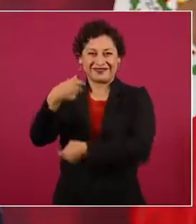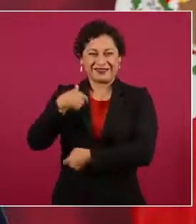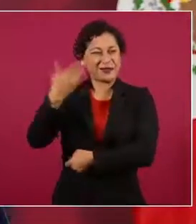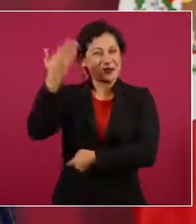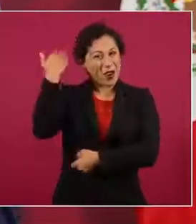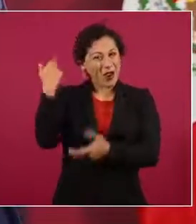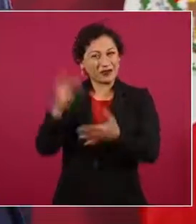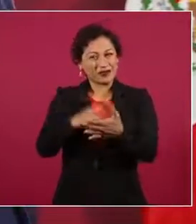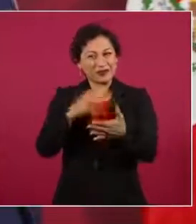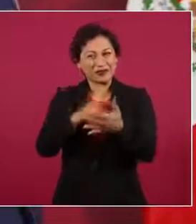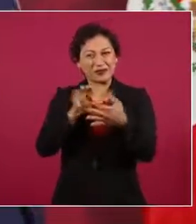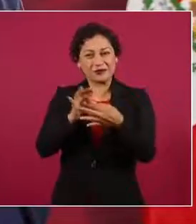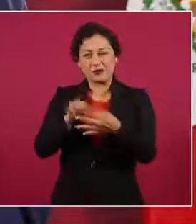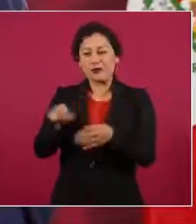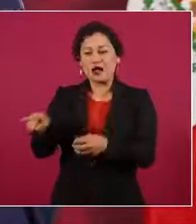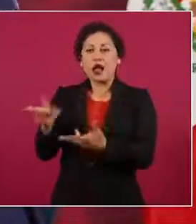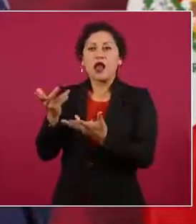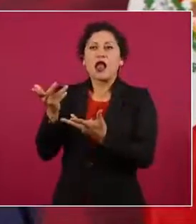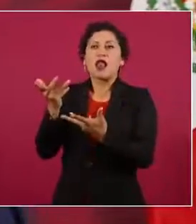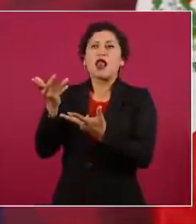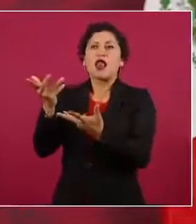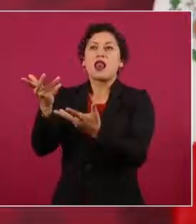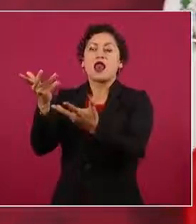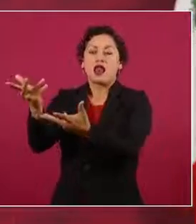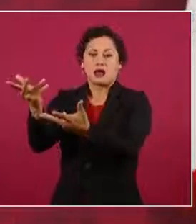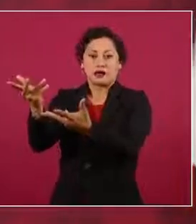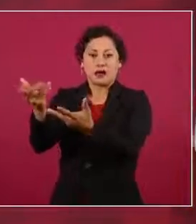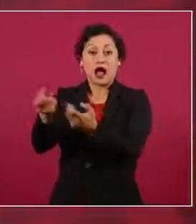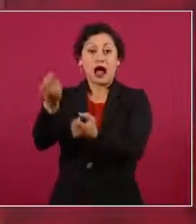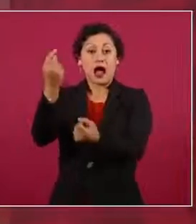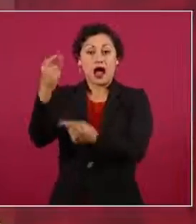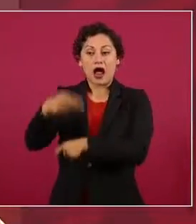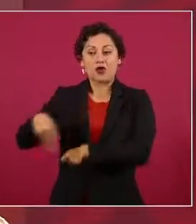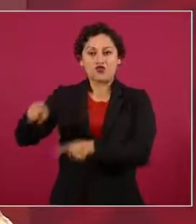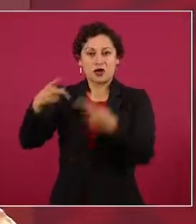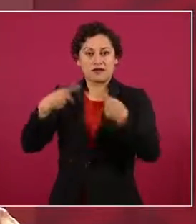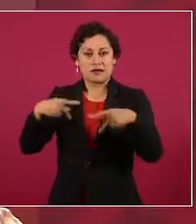Incluso se olvidan de sus orígenes.